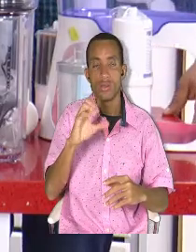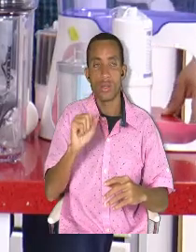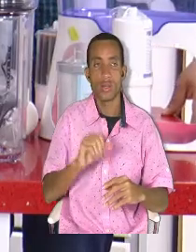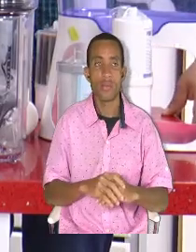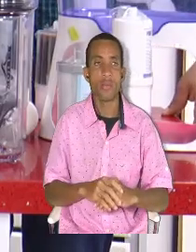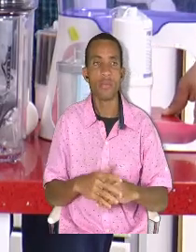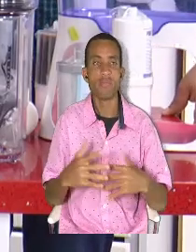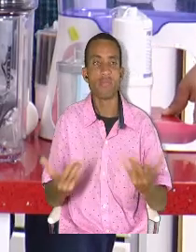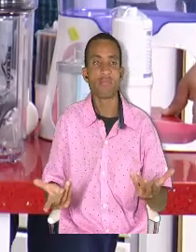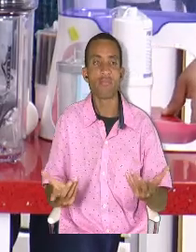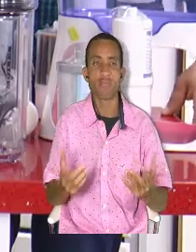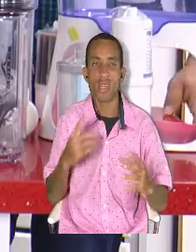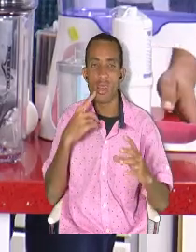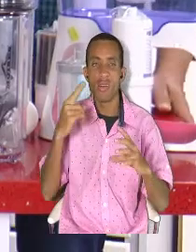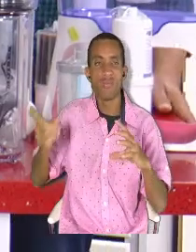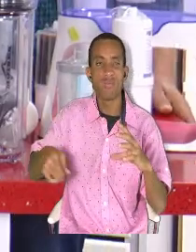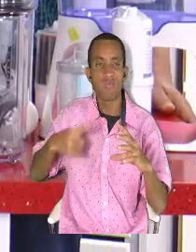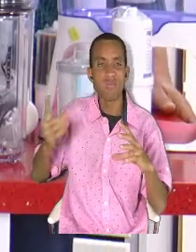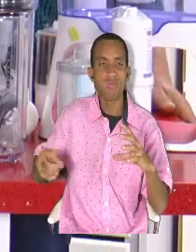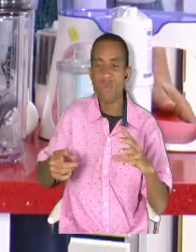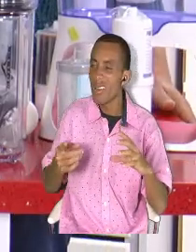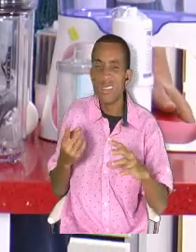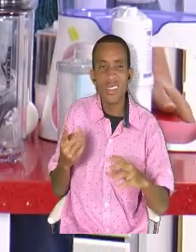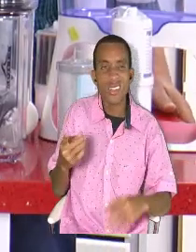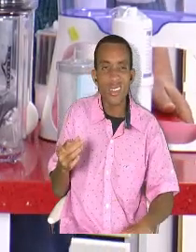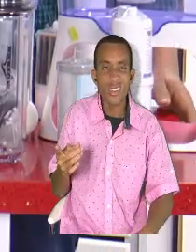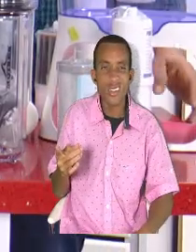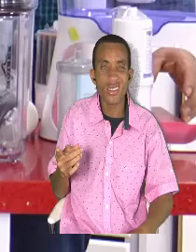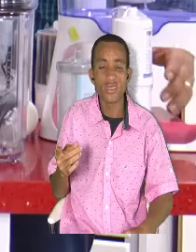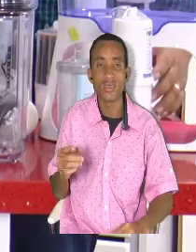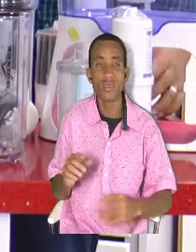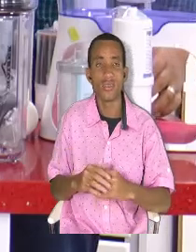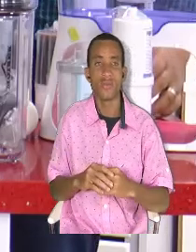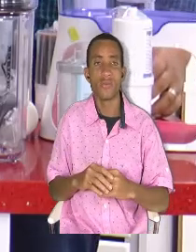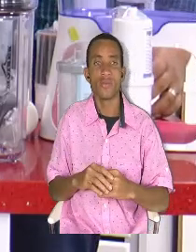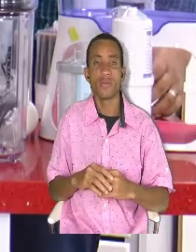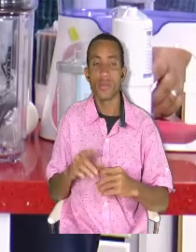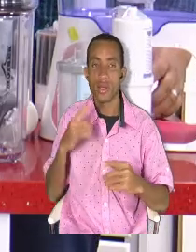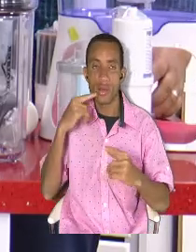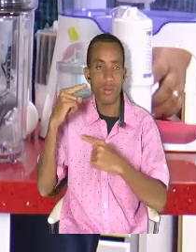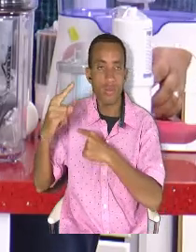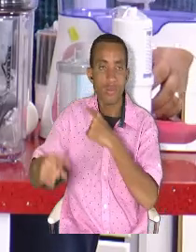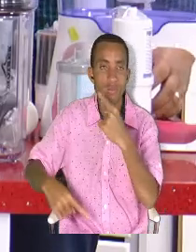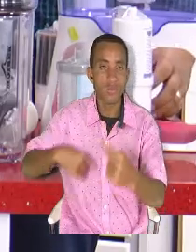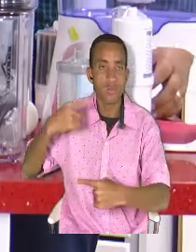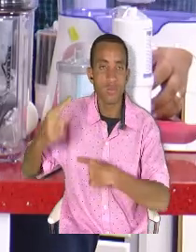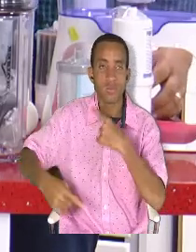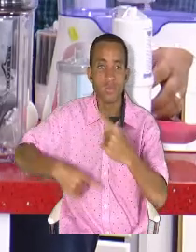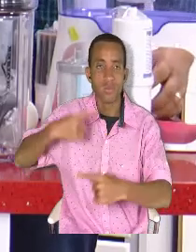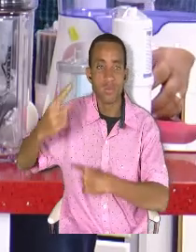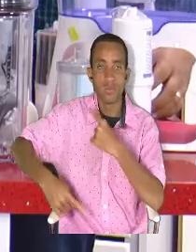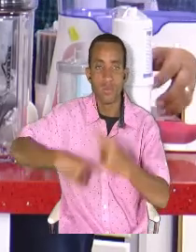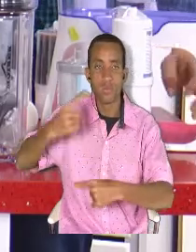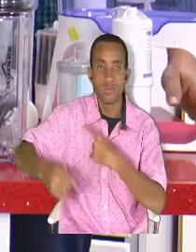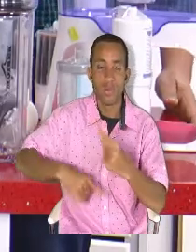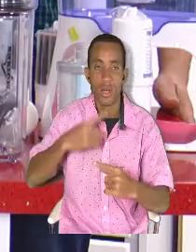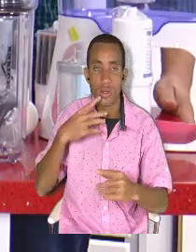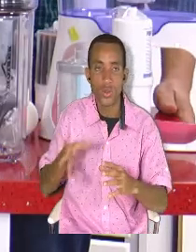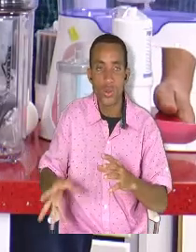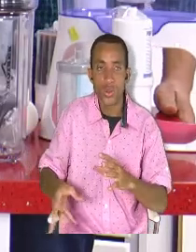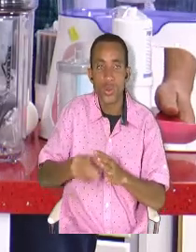¿qué es un filtro? Bueno, un filtro es básicamente eso, lo que dice la palabra, ¿no? Un filtro para retener sedimentos, para